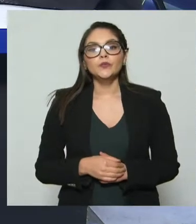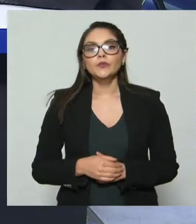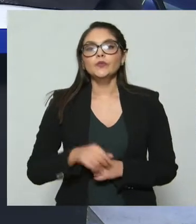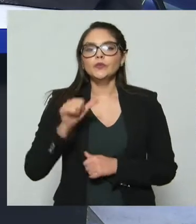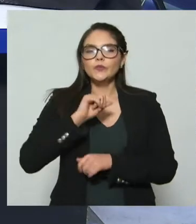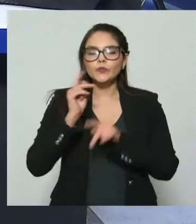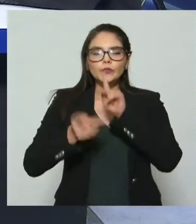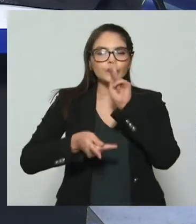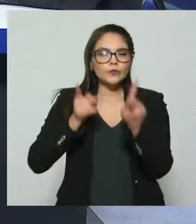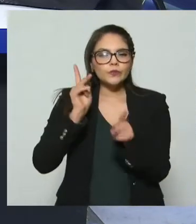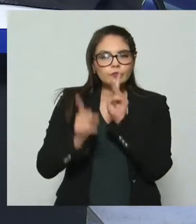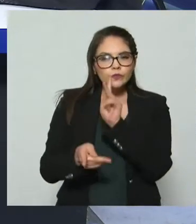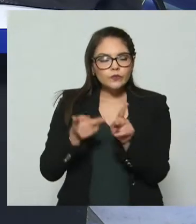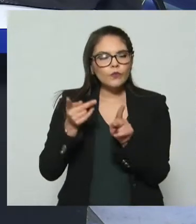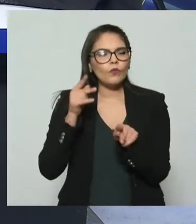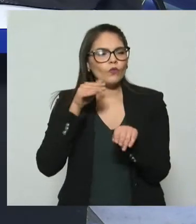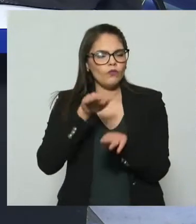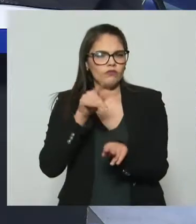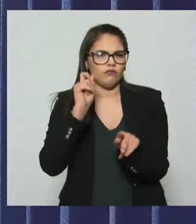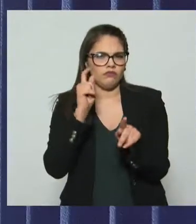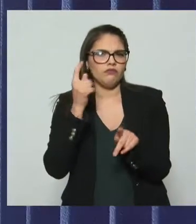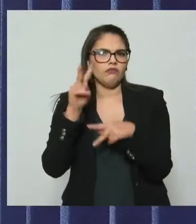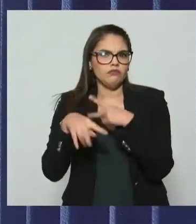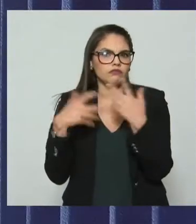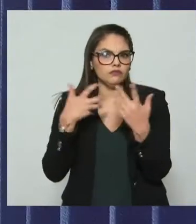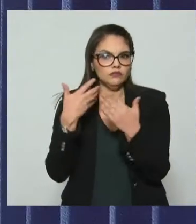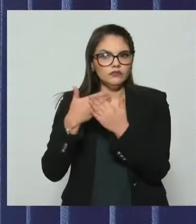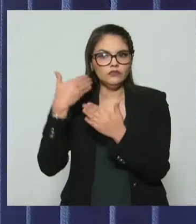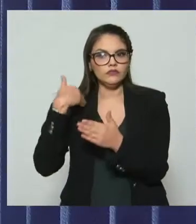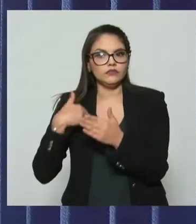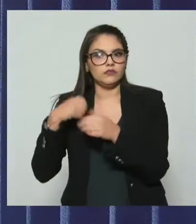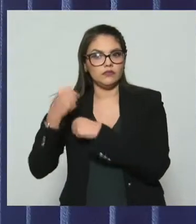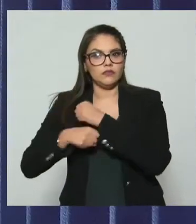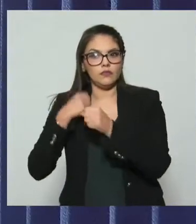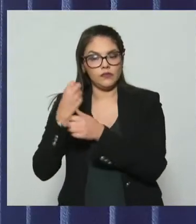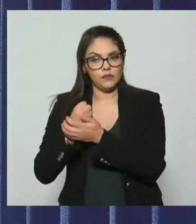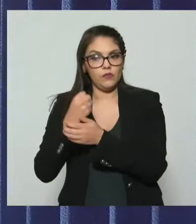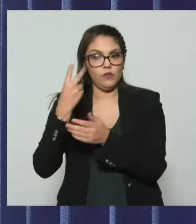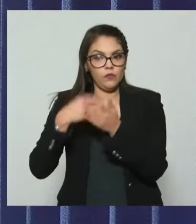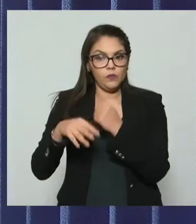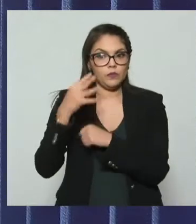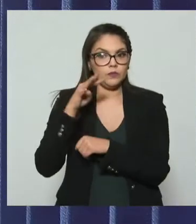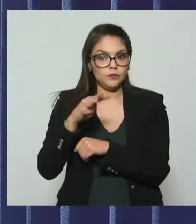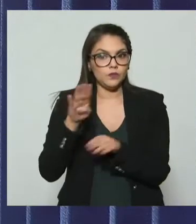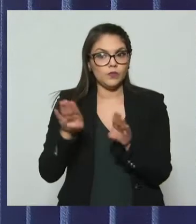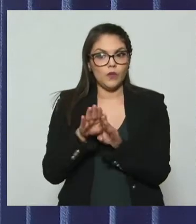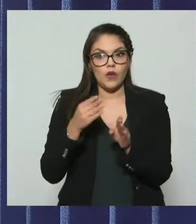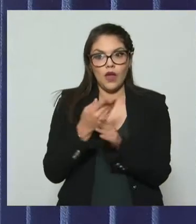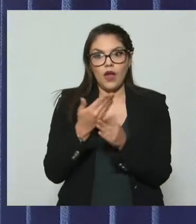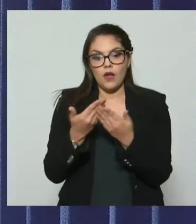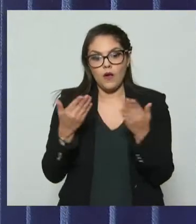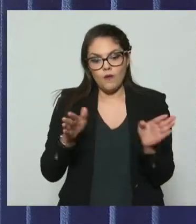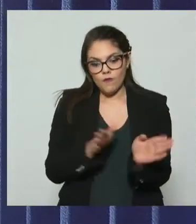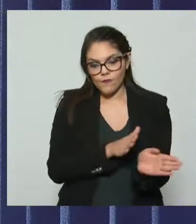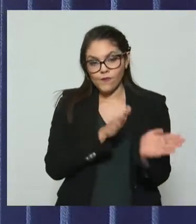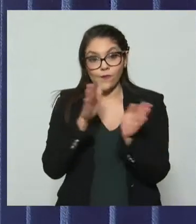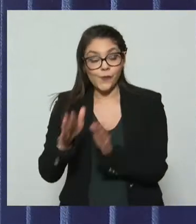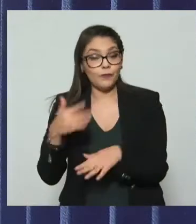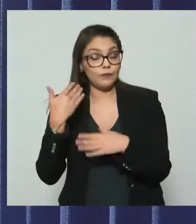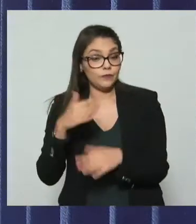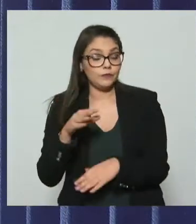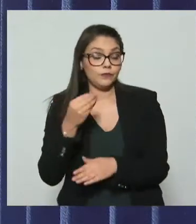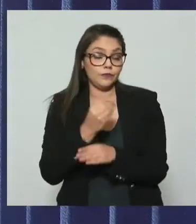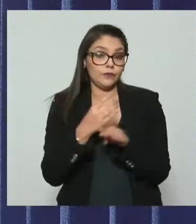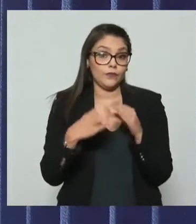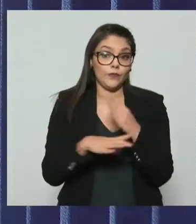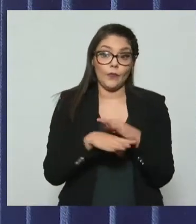estábamos conversando sobre qué se aprobó en el 2019, cómo han pasado a la historia en esta legislatura ellos, porque